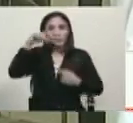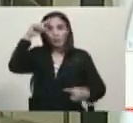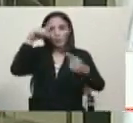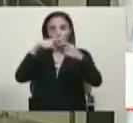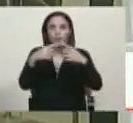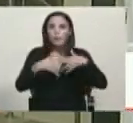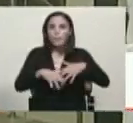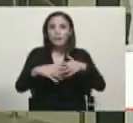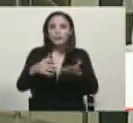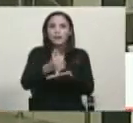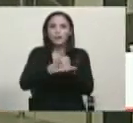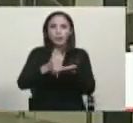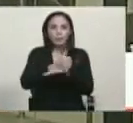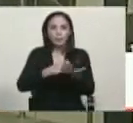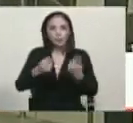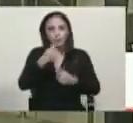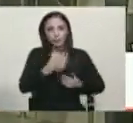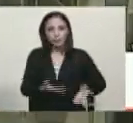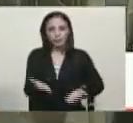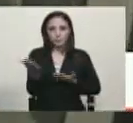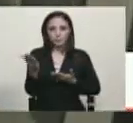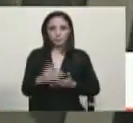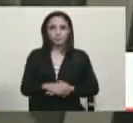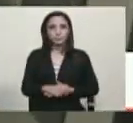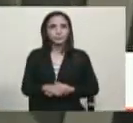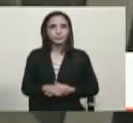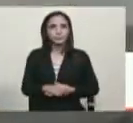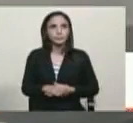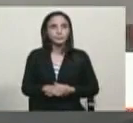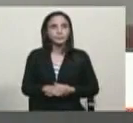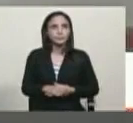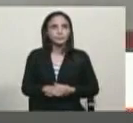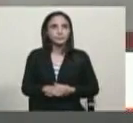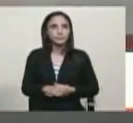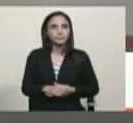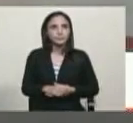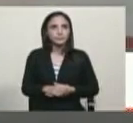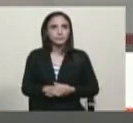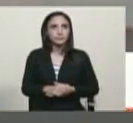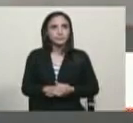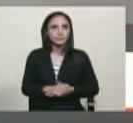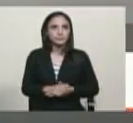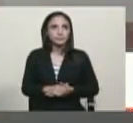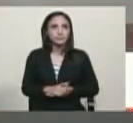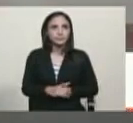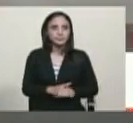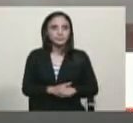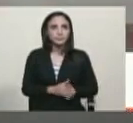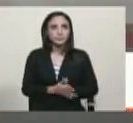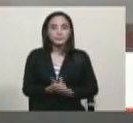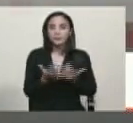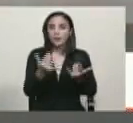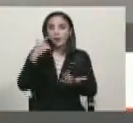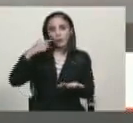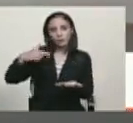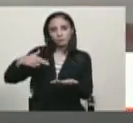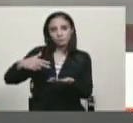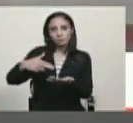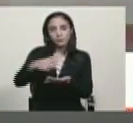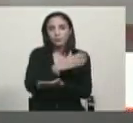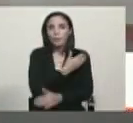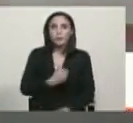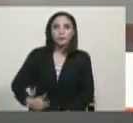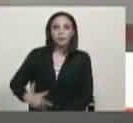Pharma. Adelante, set. Tenían ustedes el recorrido que hace a esta hora el presidente constitucional de